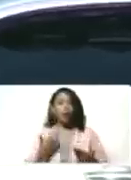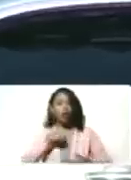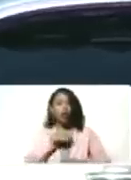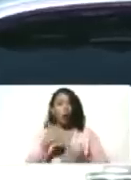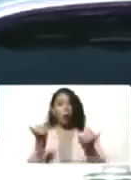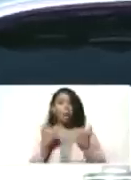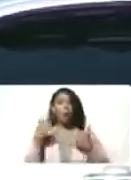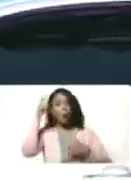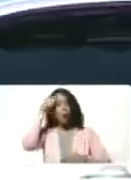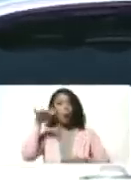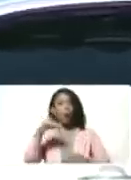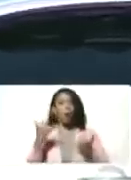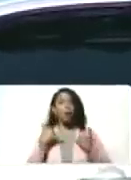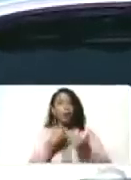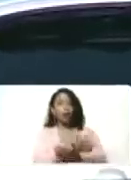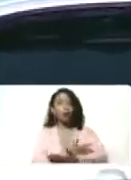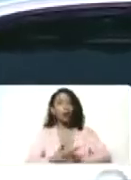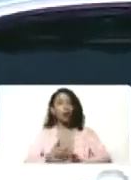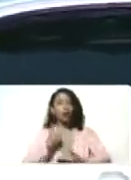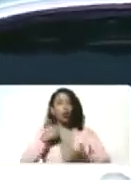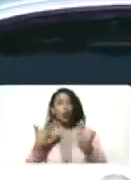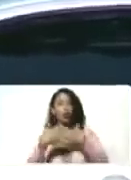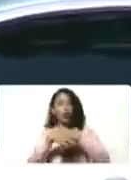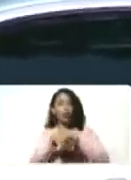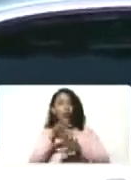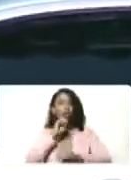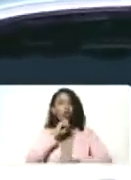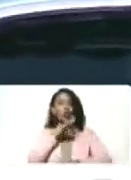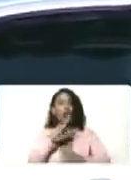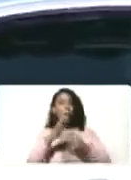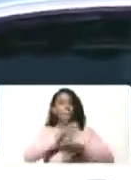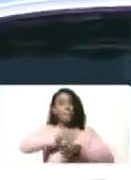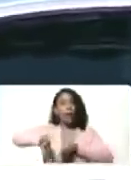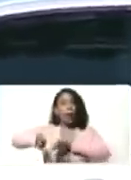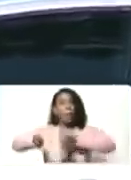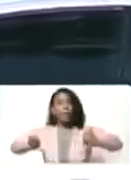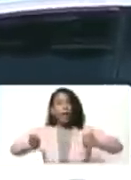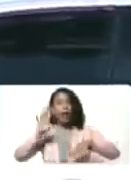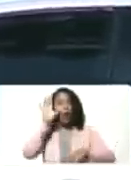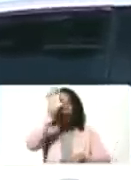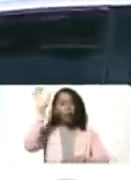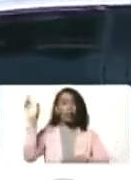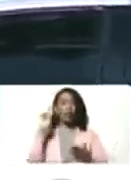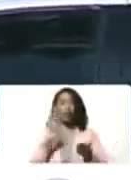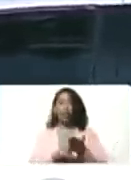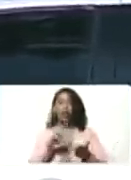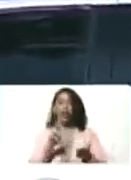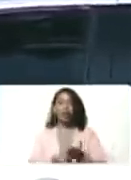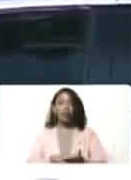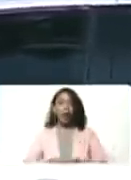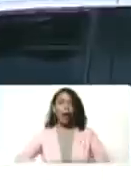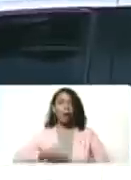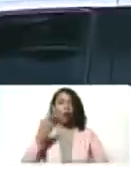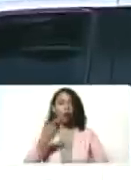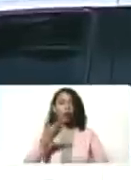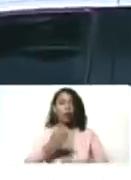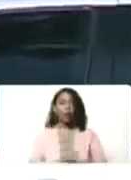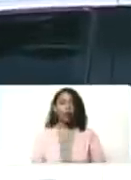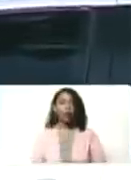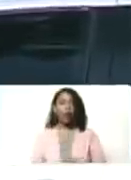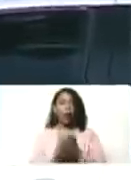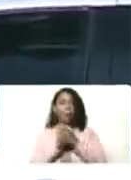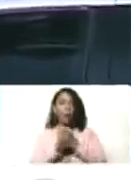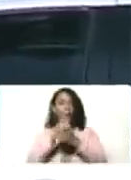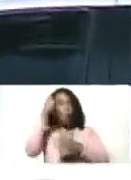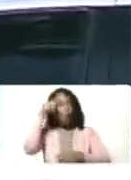mismo pueblo, la misma sangre, estamos mezclados por la historia. Separar las naciones es realmente una aventura suicida. La amistad de los